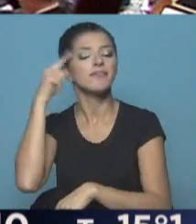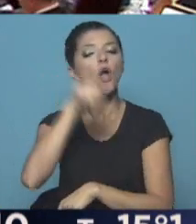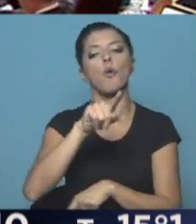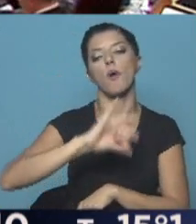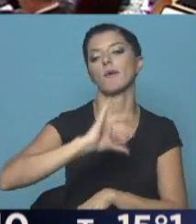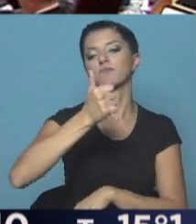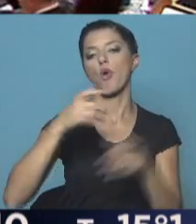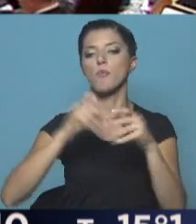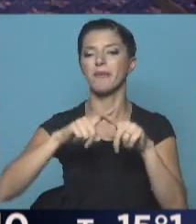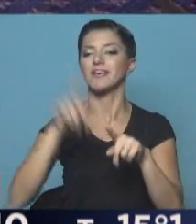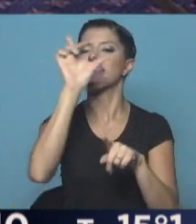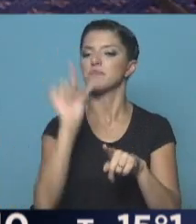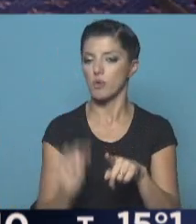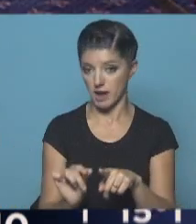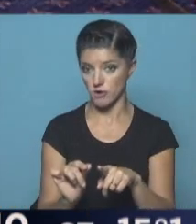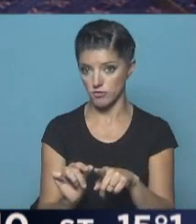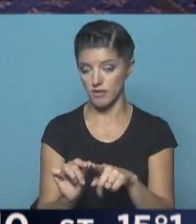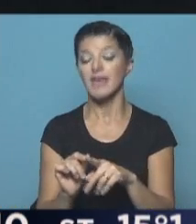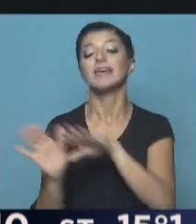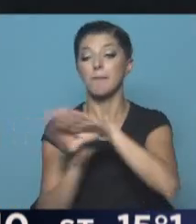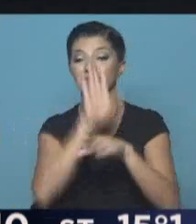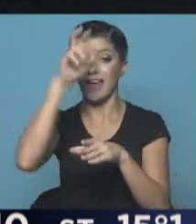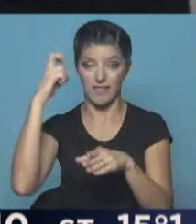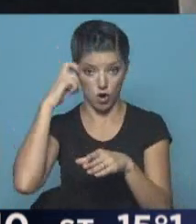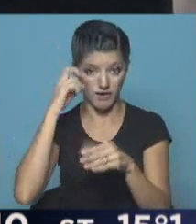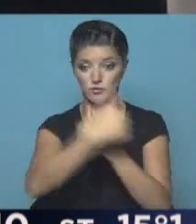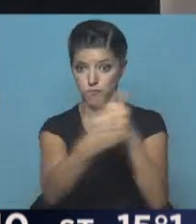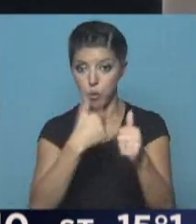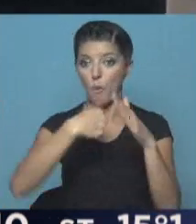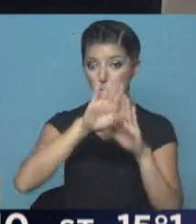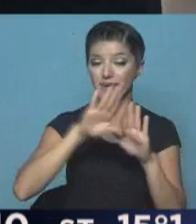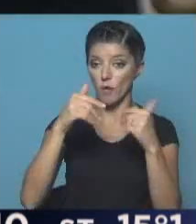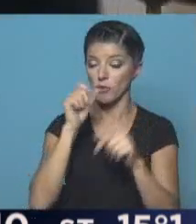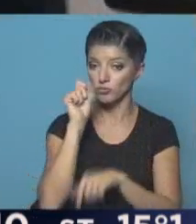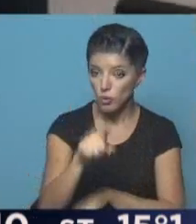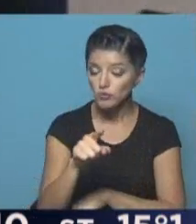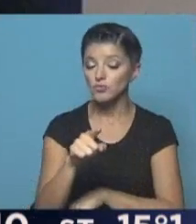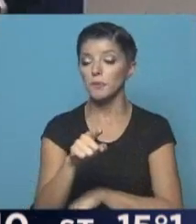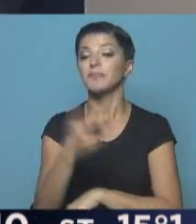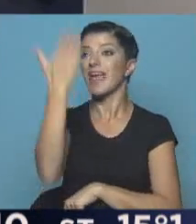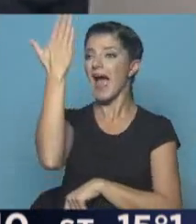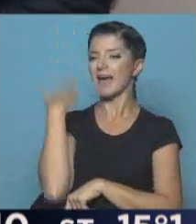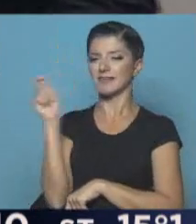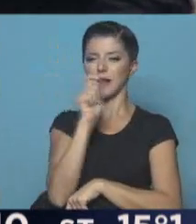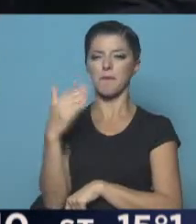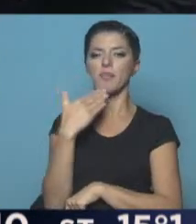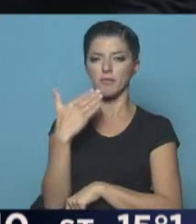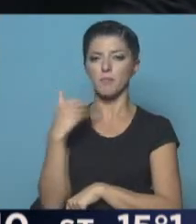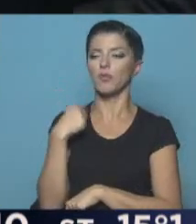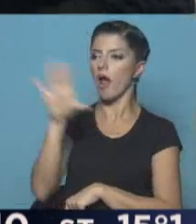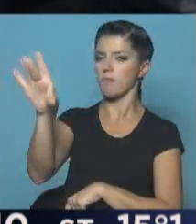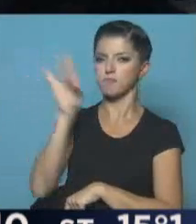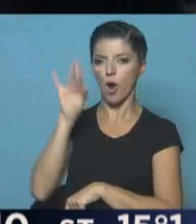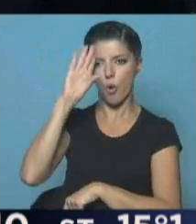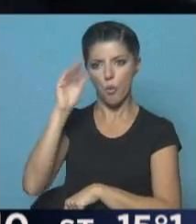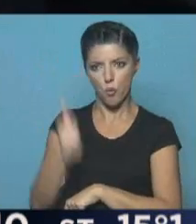que además de conservar las mayorías en el legislativo y regresar a la Casa Blanca, lograron en abril último el nombramiento del juez